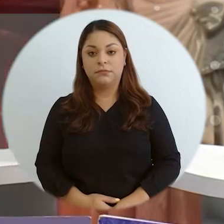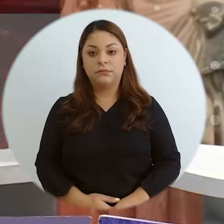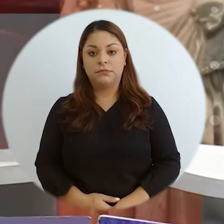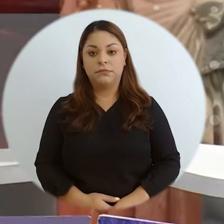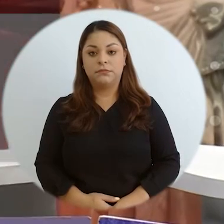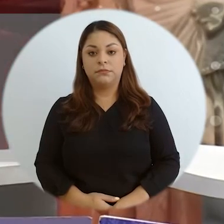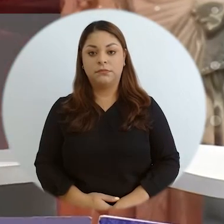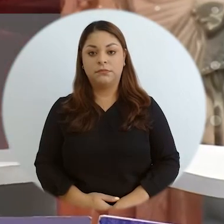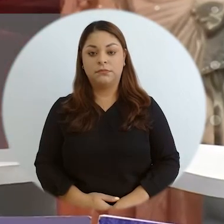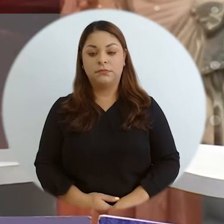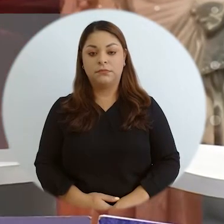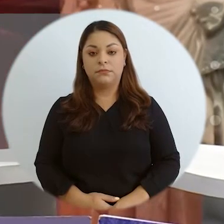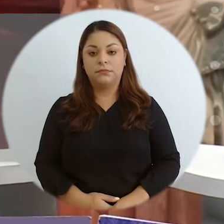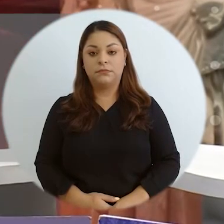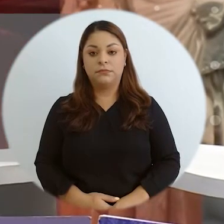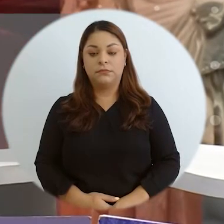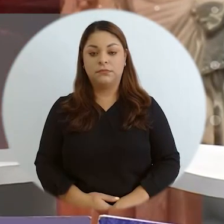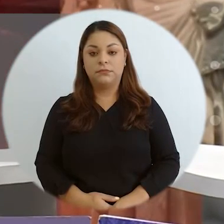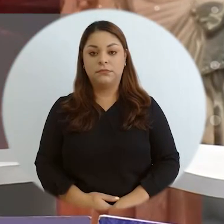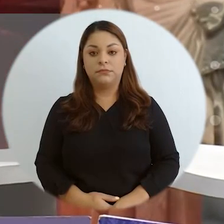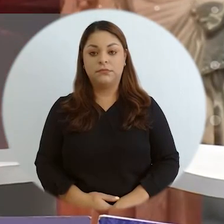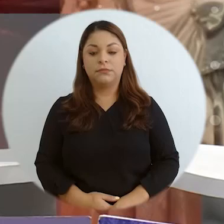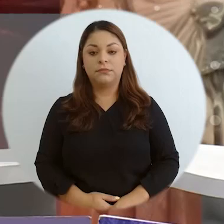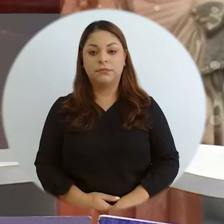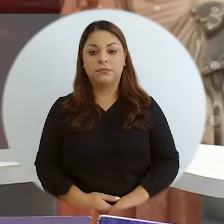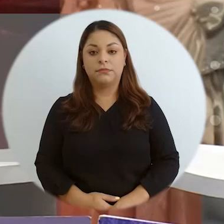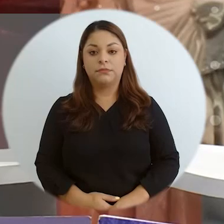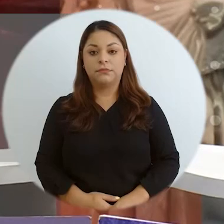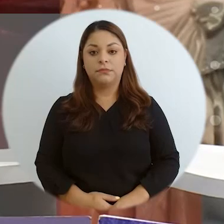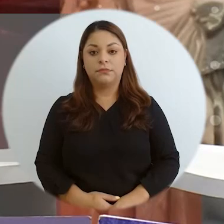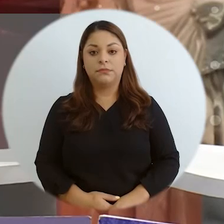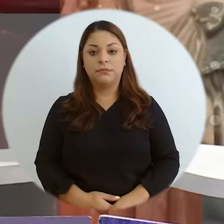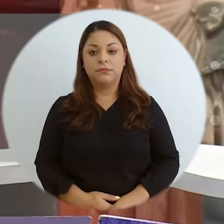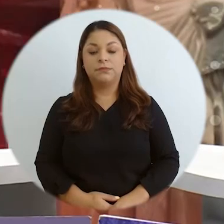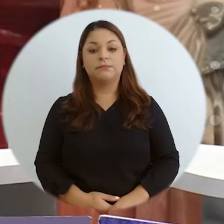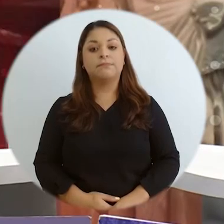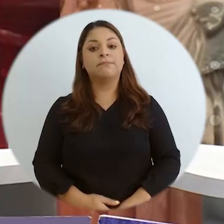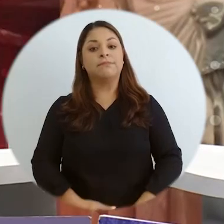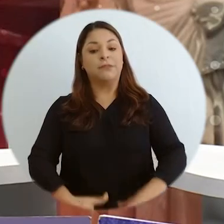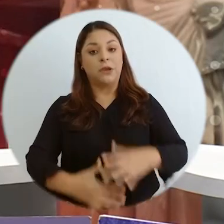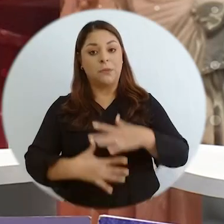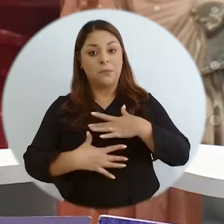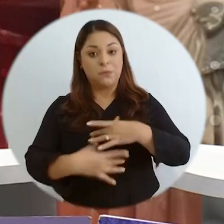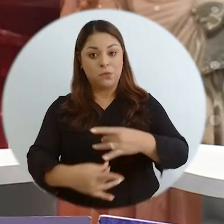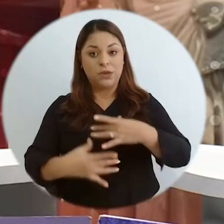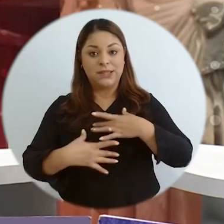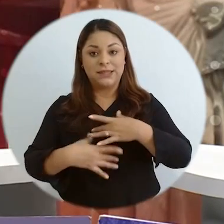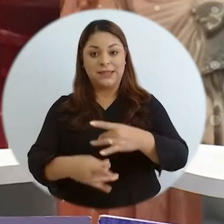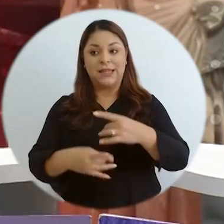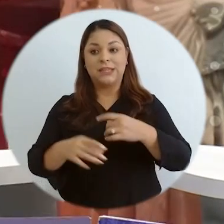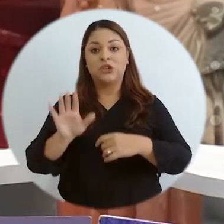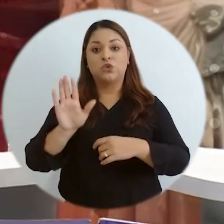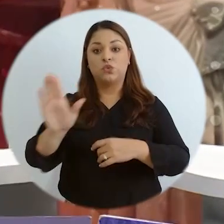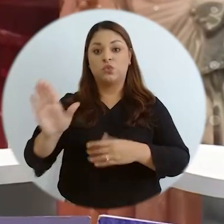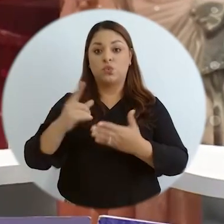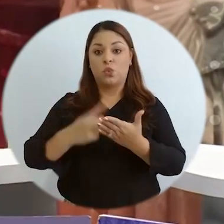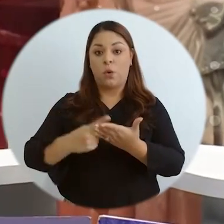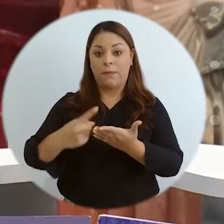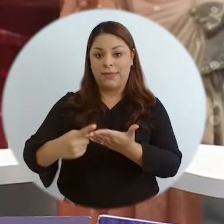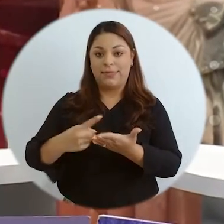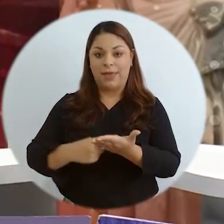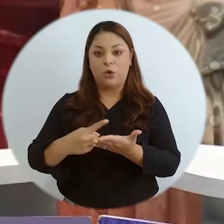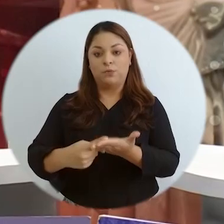Muy interesante ese comentario suyo, José Andrés, porque en efecto, o sea, el presidente llega con un determinado número de votos en una segunda